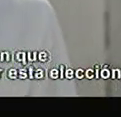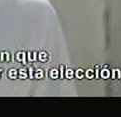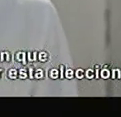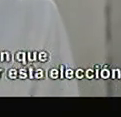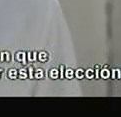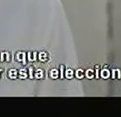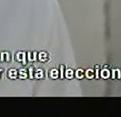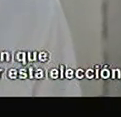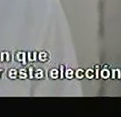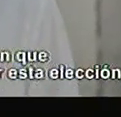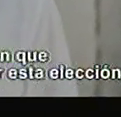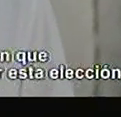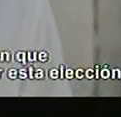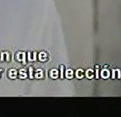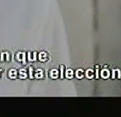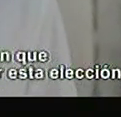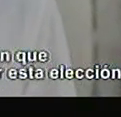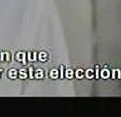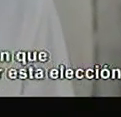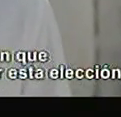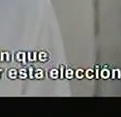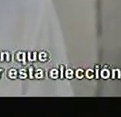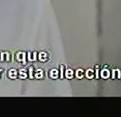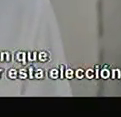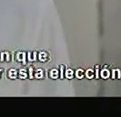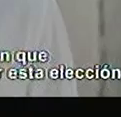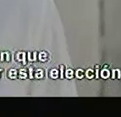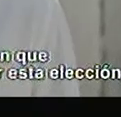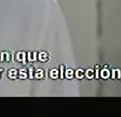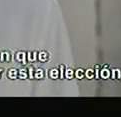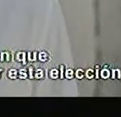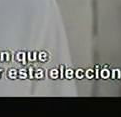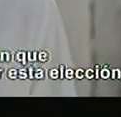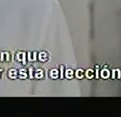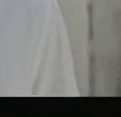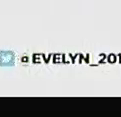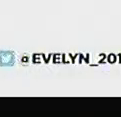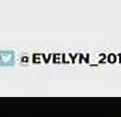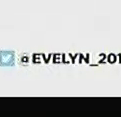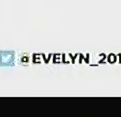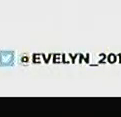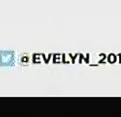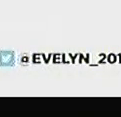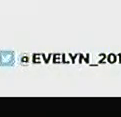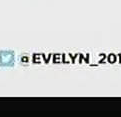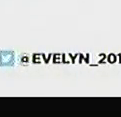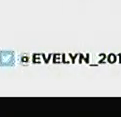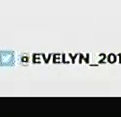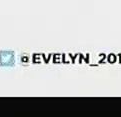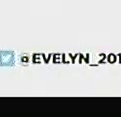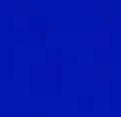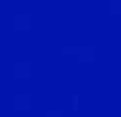Si votaste por Evelyn y llevas a alguien que no votó en la primera vuelta, sí se puede ganar esta elección.